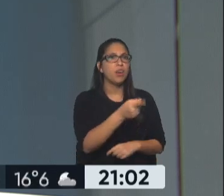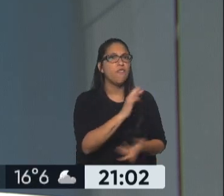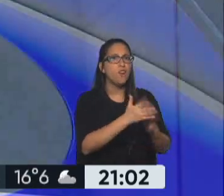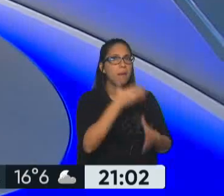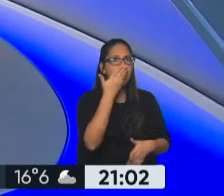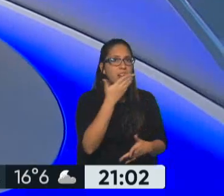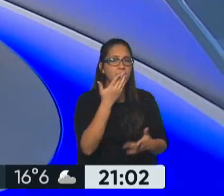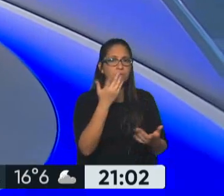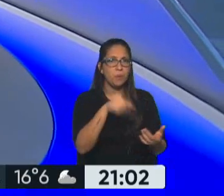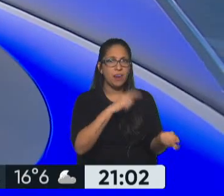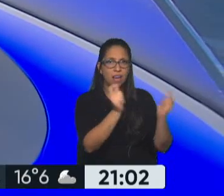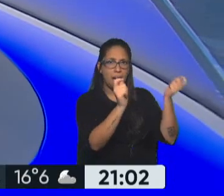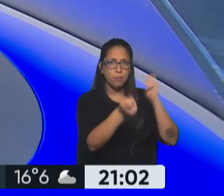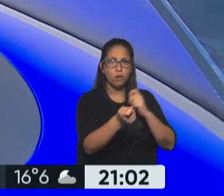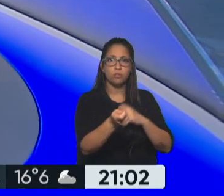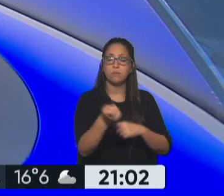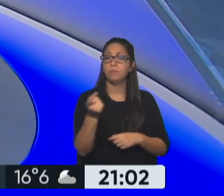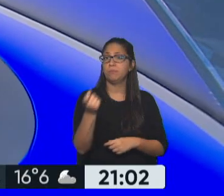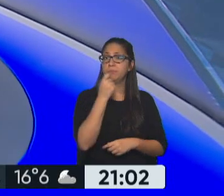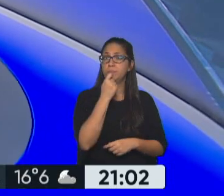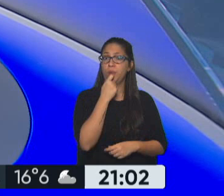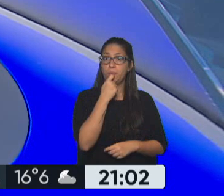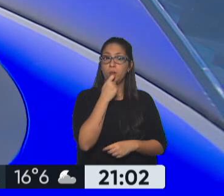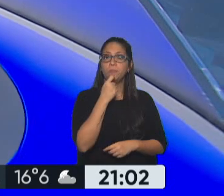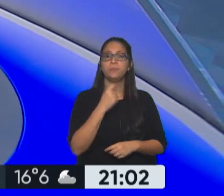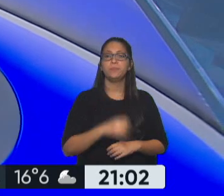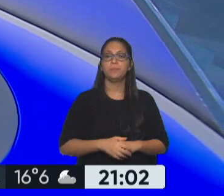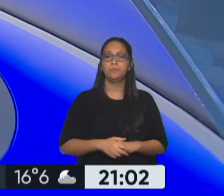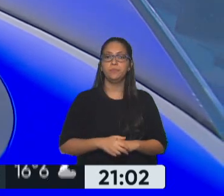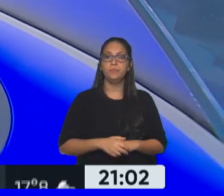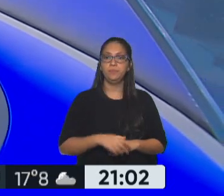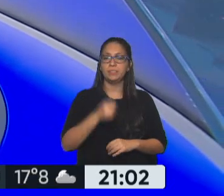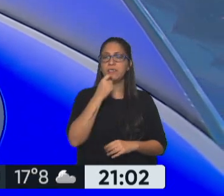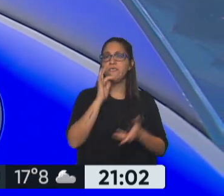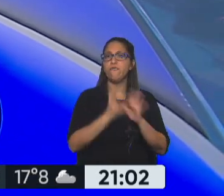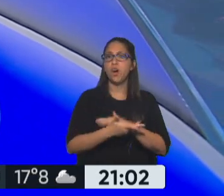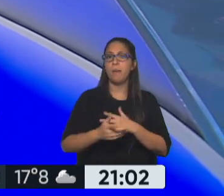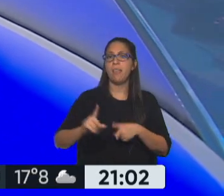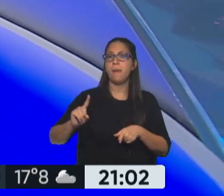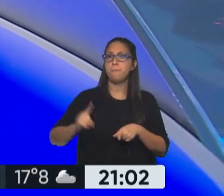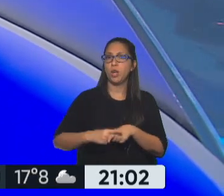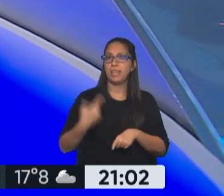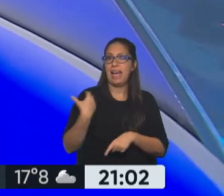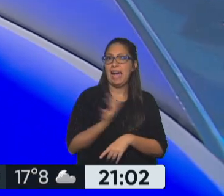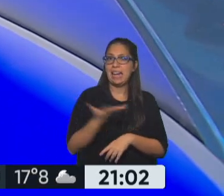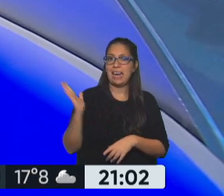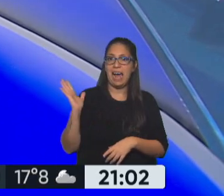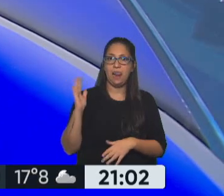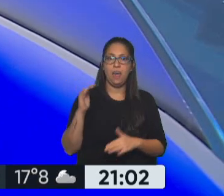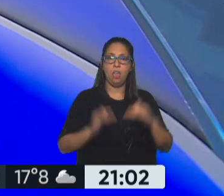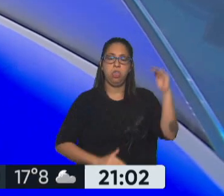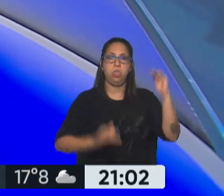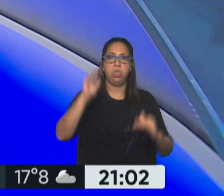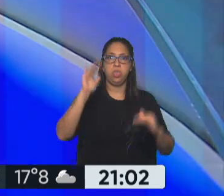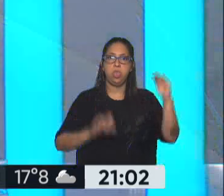uno podría decir que cuando hay un Estado que en su diplomacia y en su política en general tiene vaivenes,